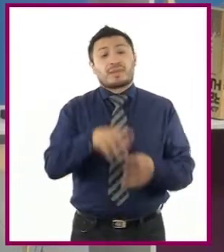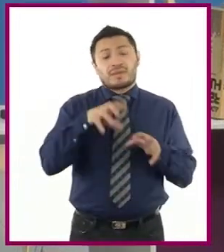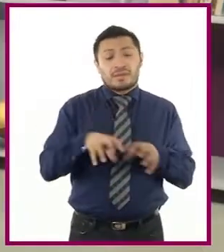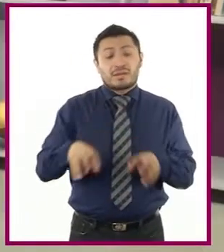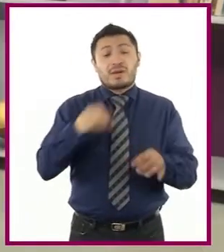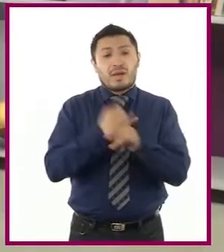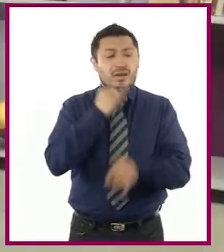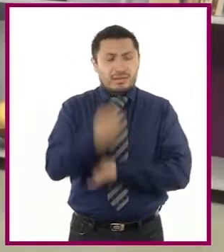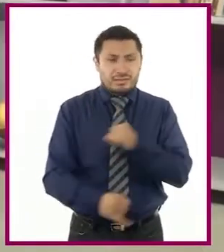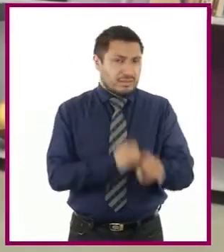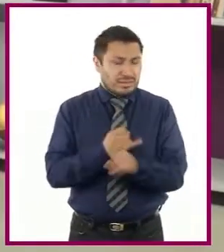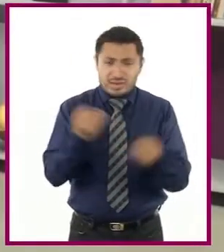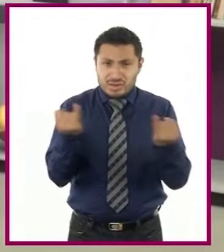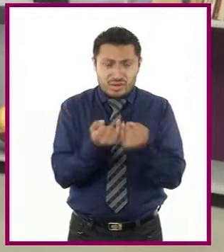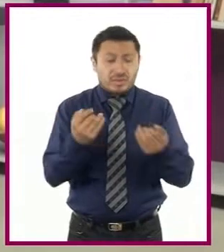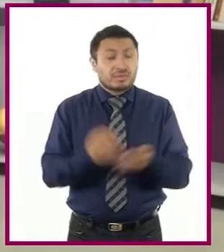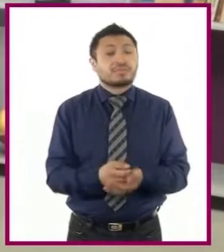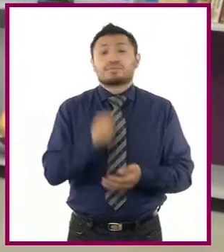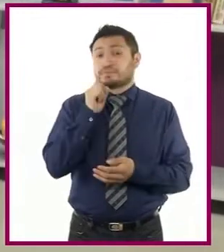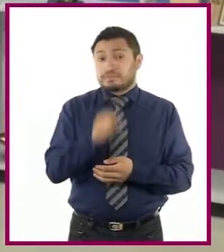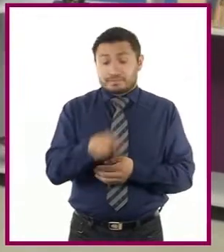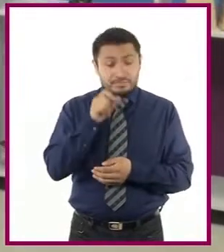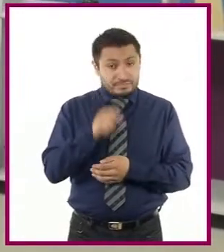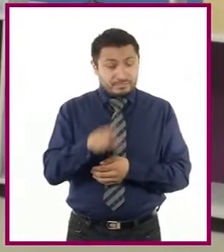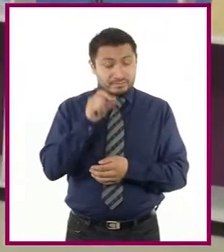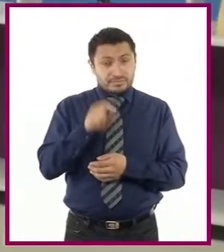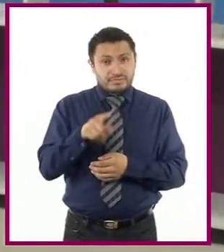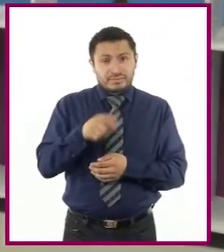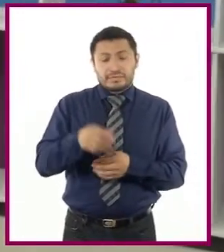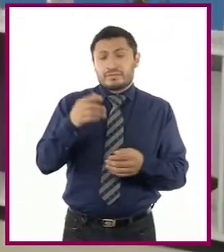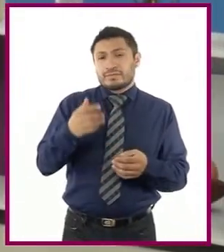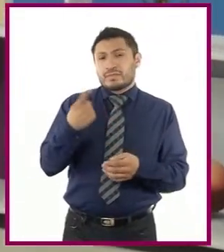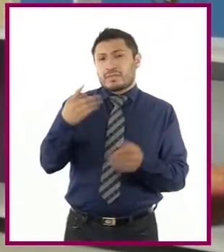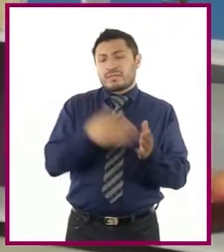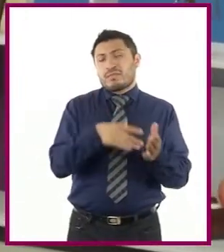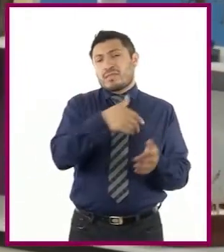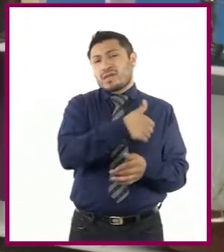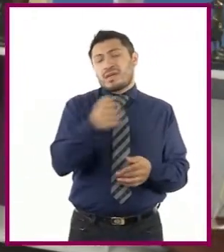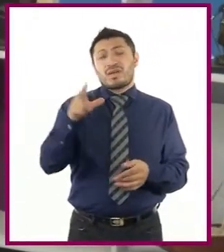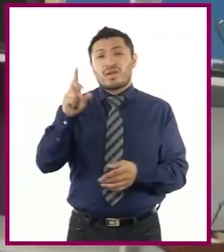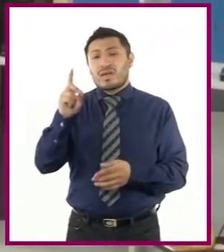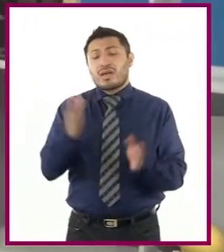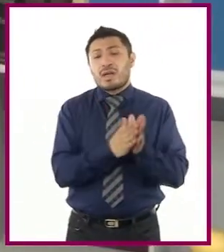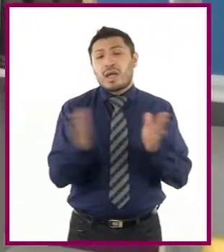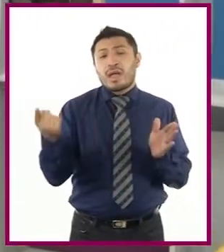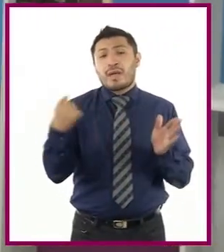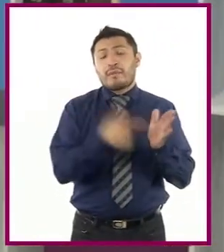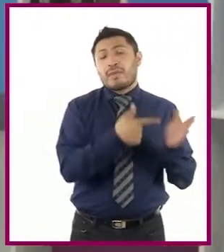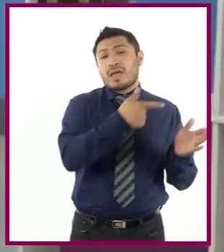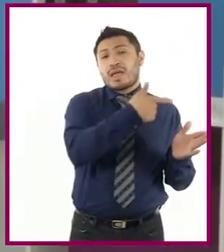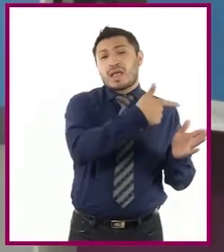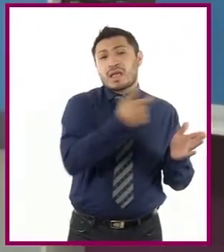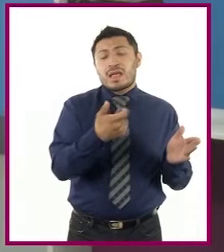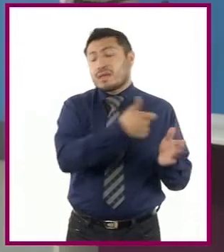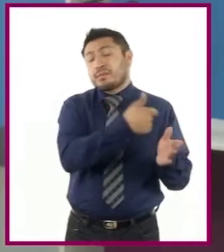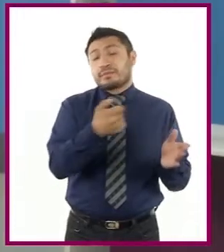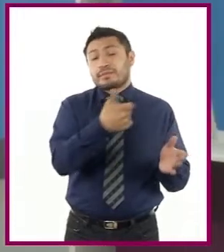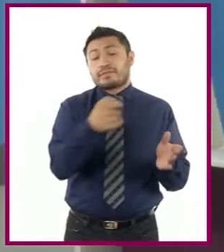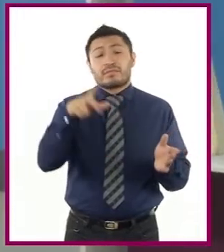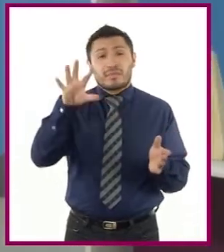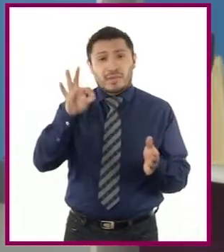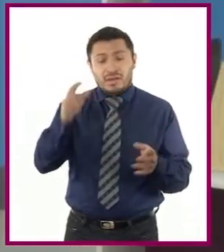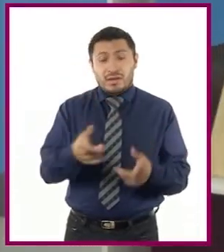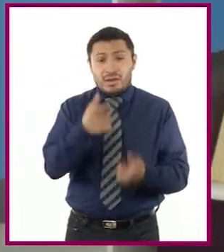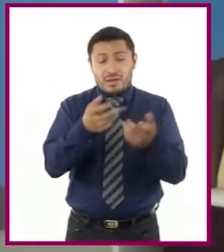internacional. No obstante, hacia 1630 y 1640, la economía de La Plata entró